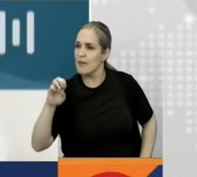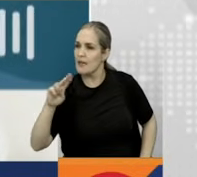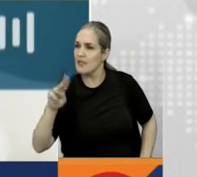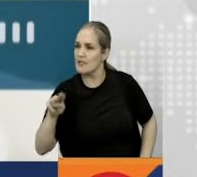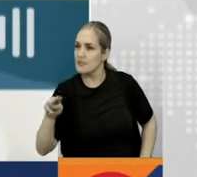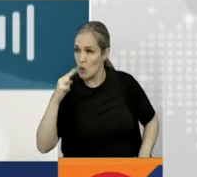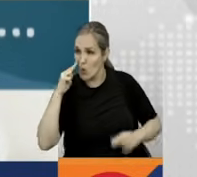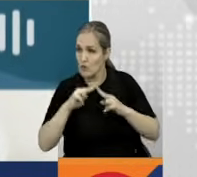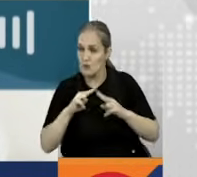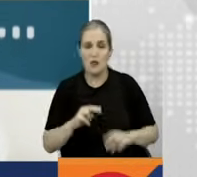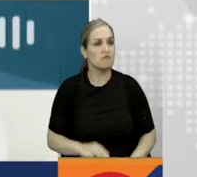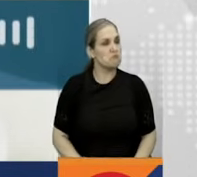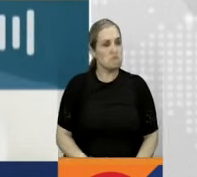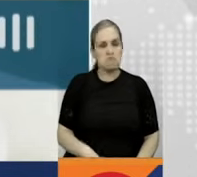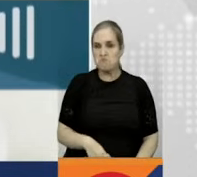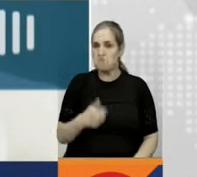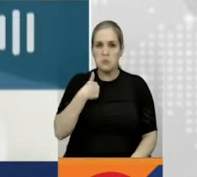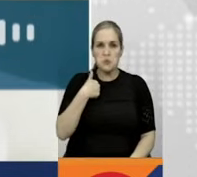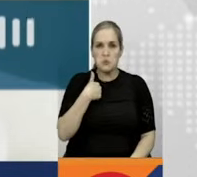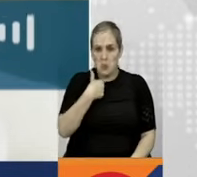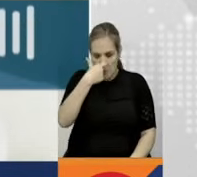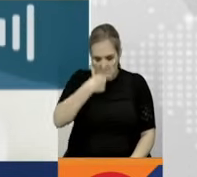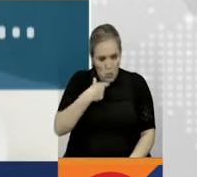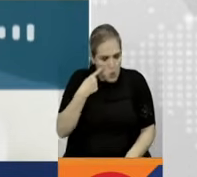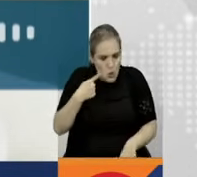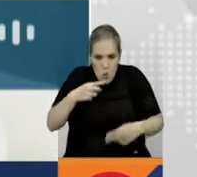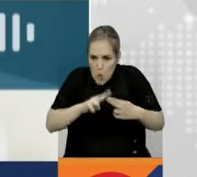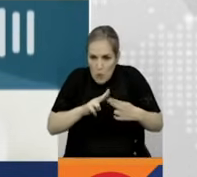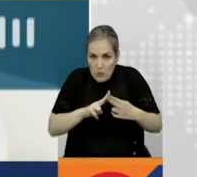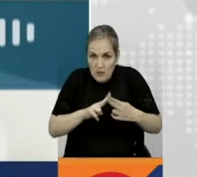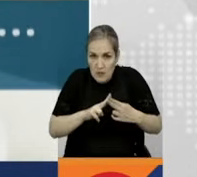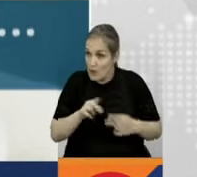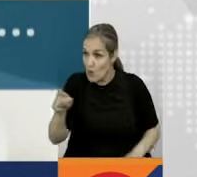No, señor, yo no lo conozco. Es no conocido conoce, en la región. No